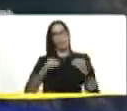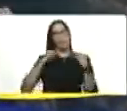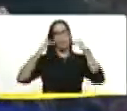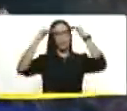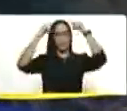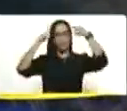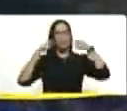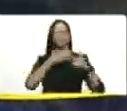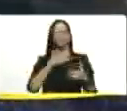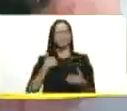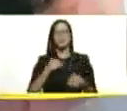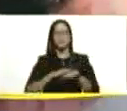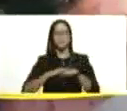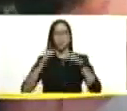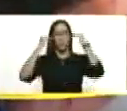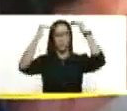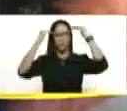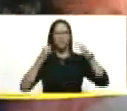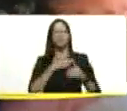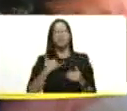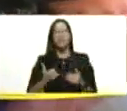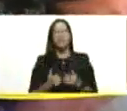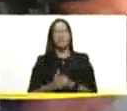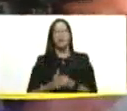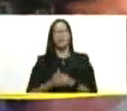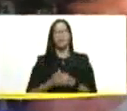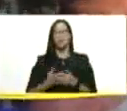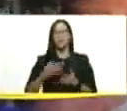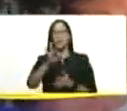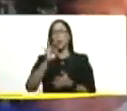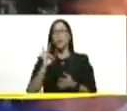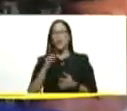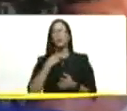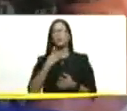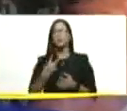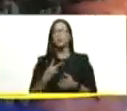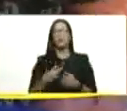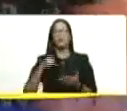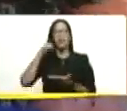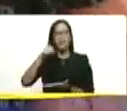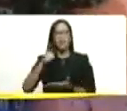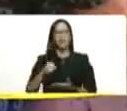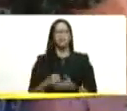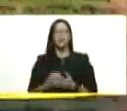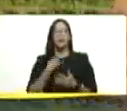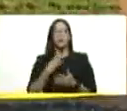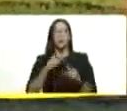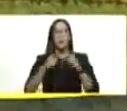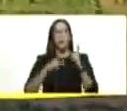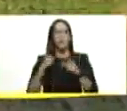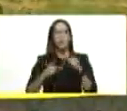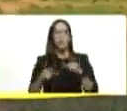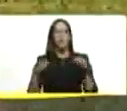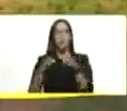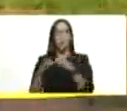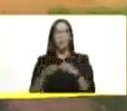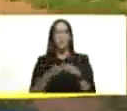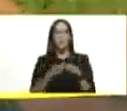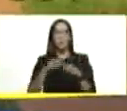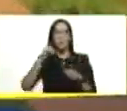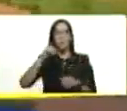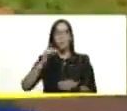un compañero que lo han escogido en nuestros CLAP como vocero de la experiencia productiva, el compañero Mario Parra, de aquí